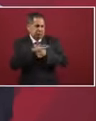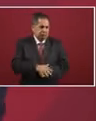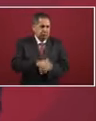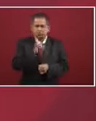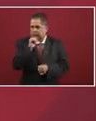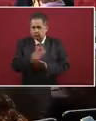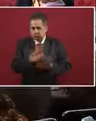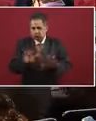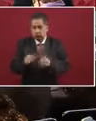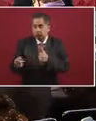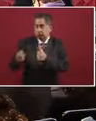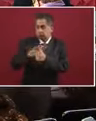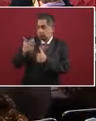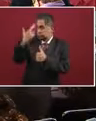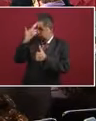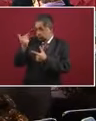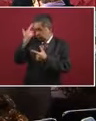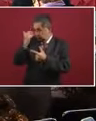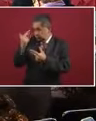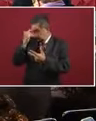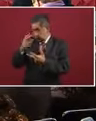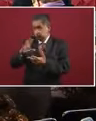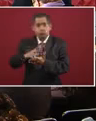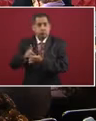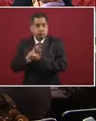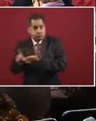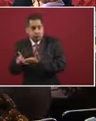todo por la razón y el derecho. Y como